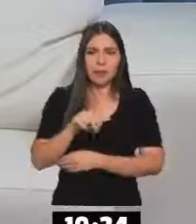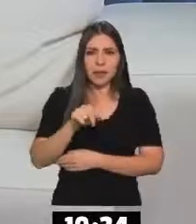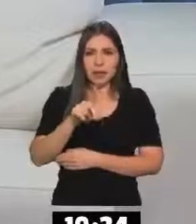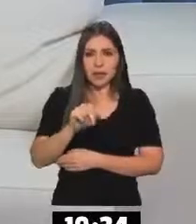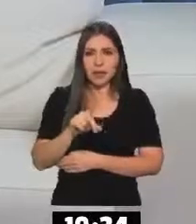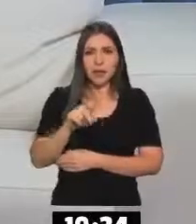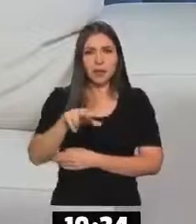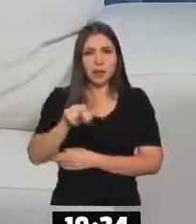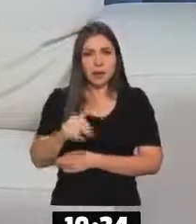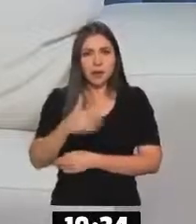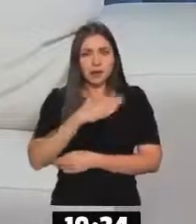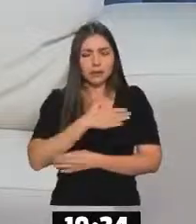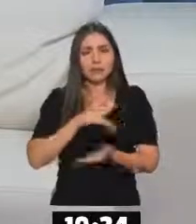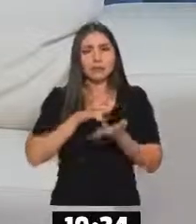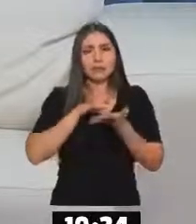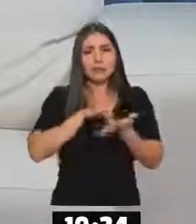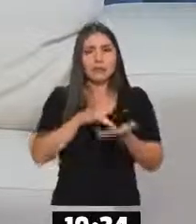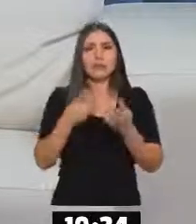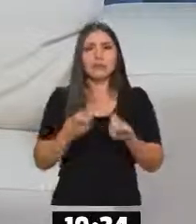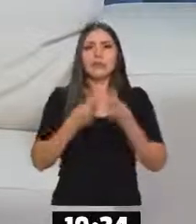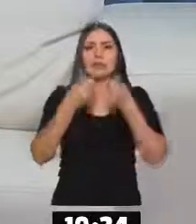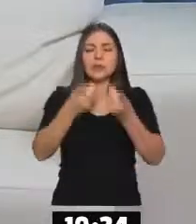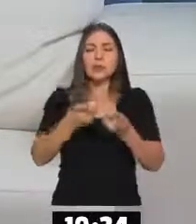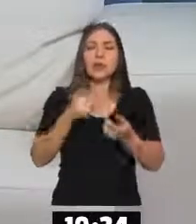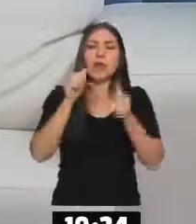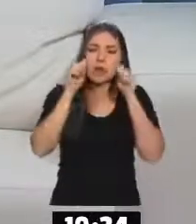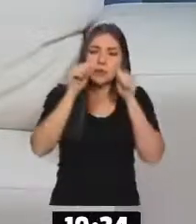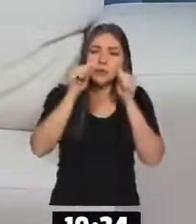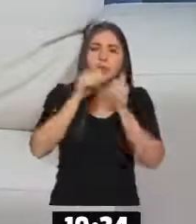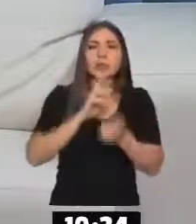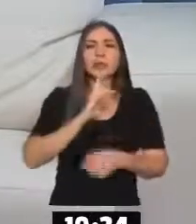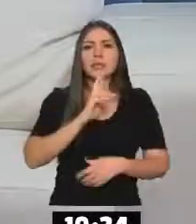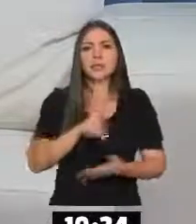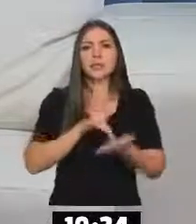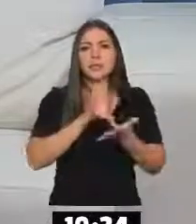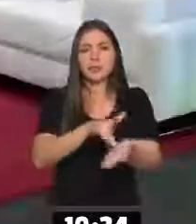Inquebrantables y que estaremos ahí para darte respuestas. Muchas gracias, Esmeralda de Luna.